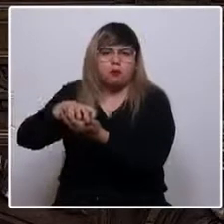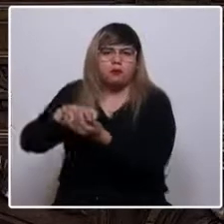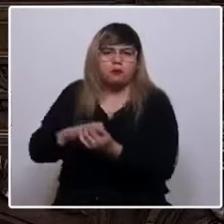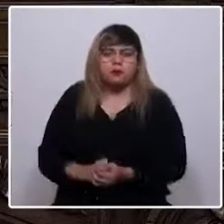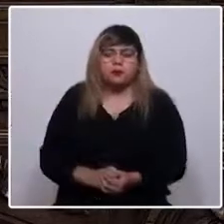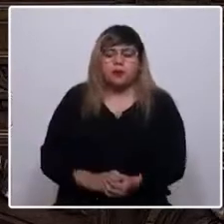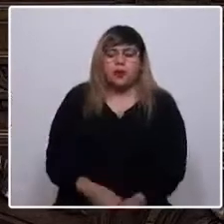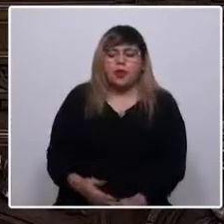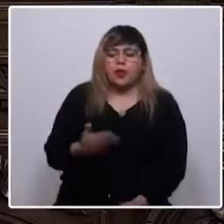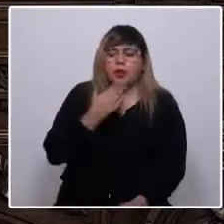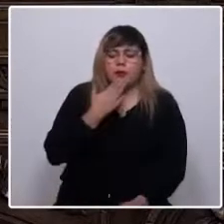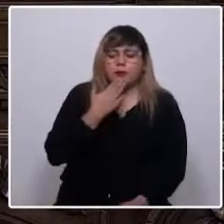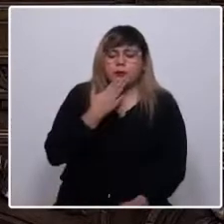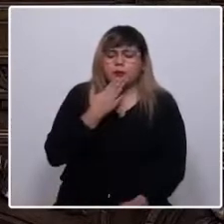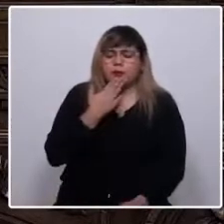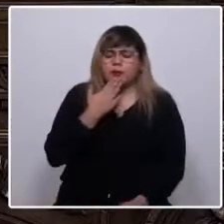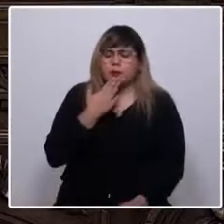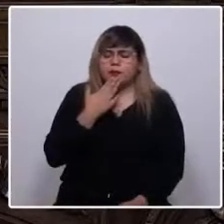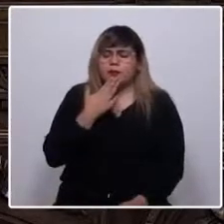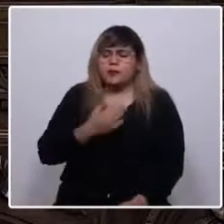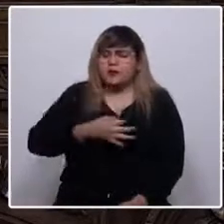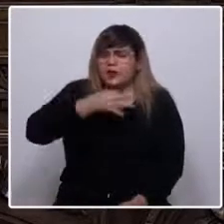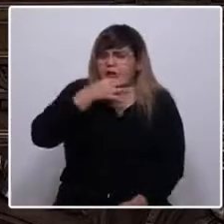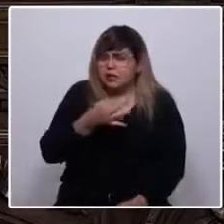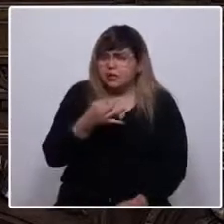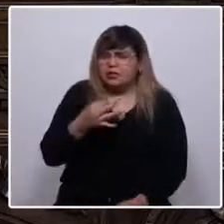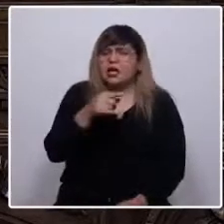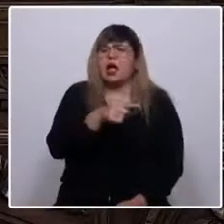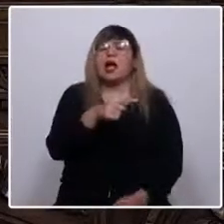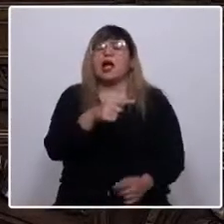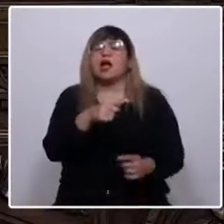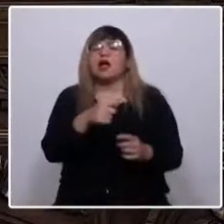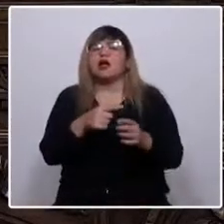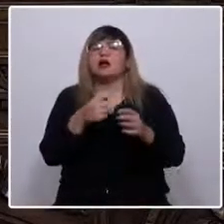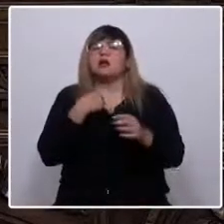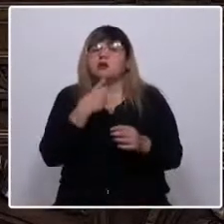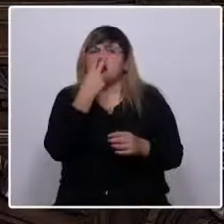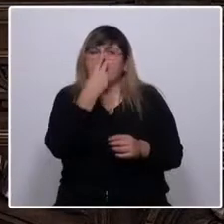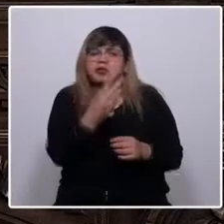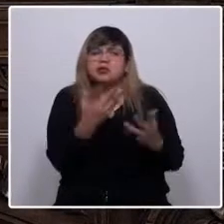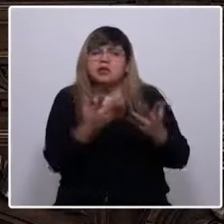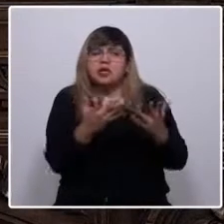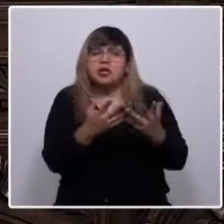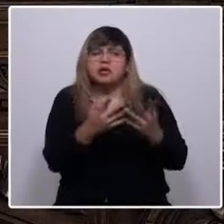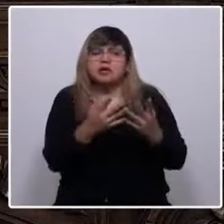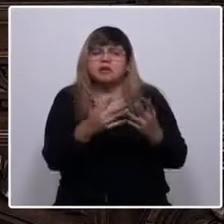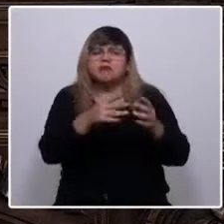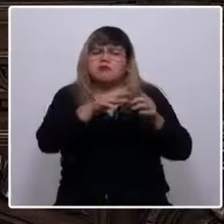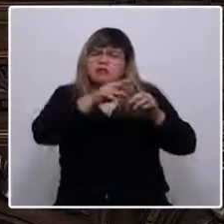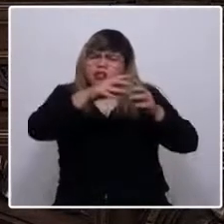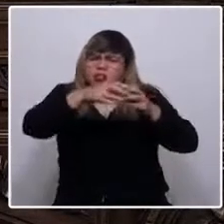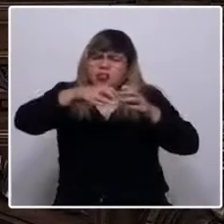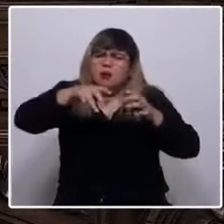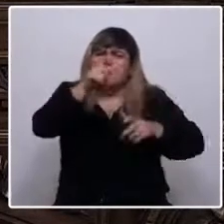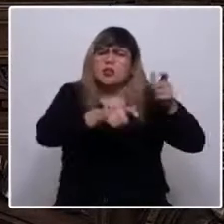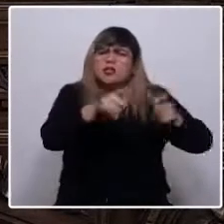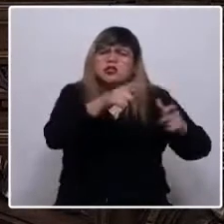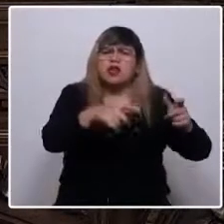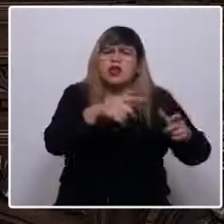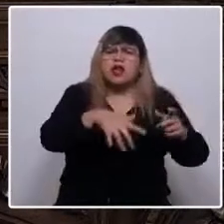de lo posible pero a cambio de eso solamente he visto mesura dejando de lado las y los soberanos